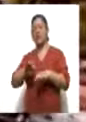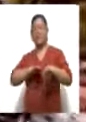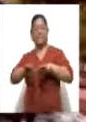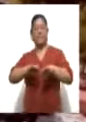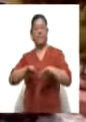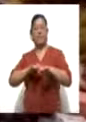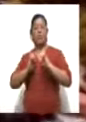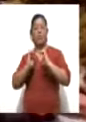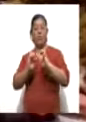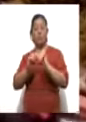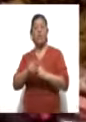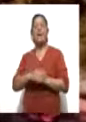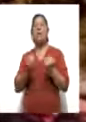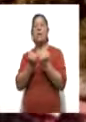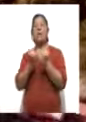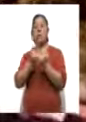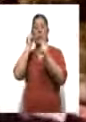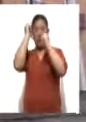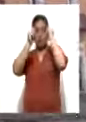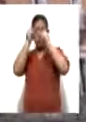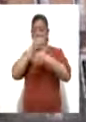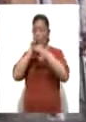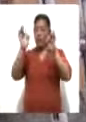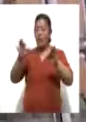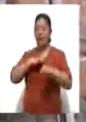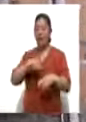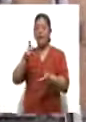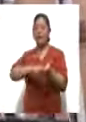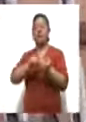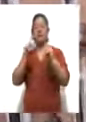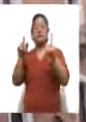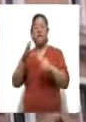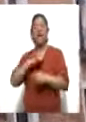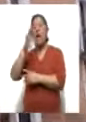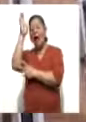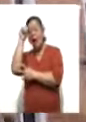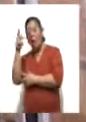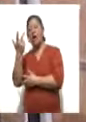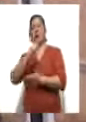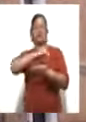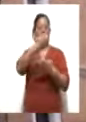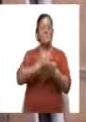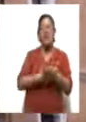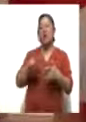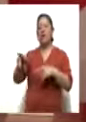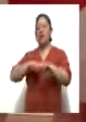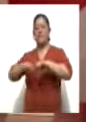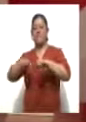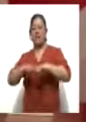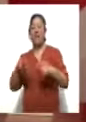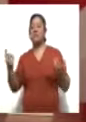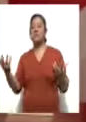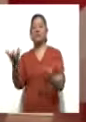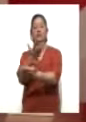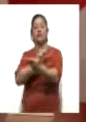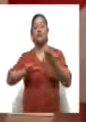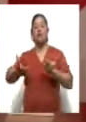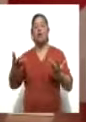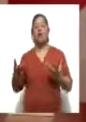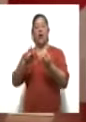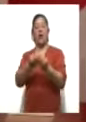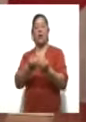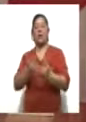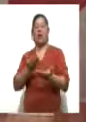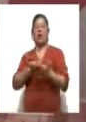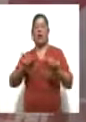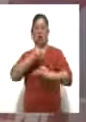Promoción Turística que mantiene la entidad a través de diversos acuerdos y convenios con empresas del ramo. Ana Morales, Ahora